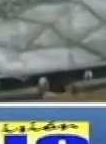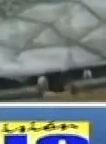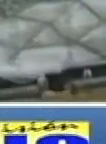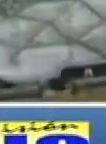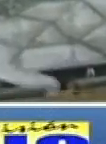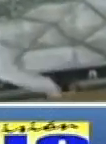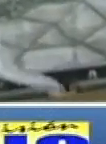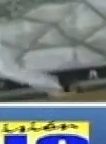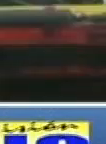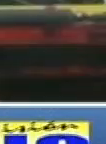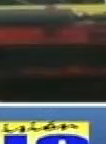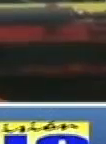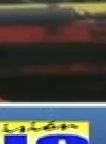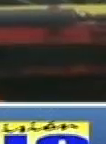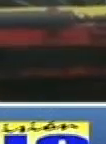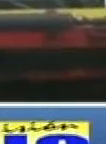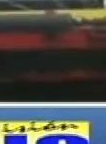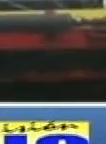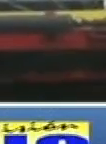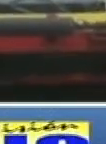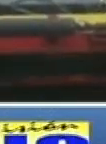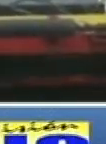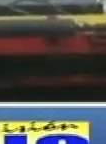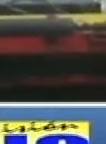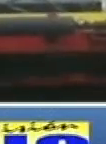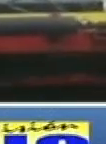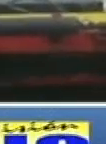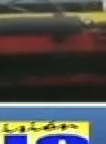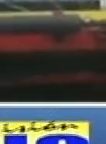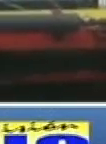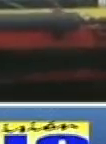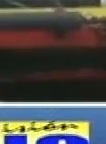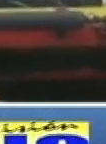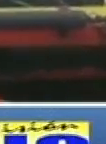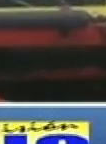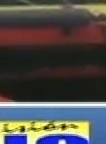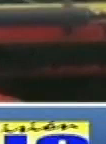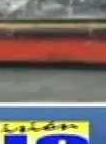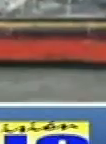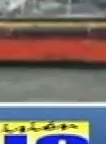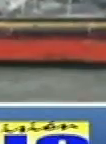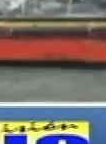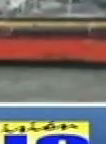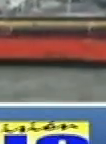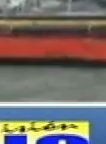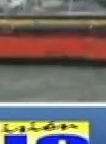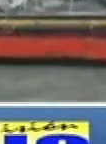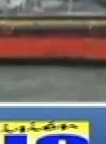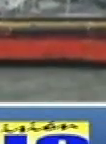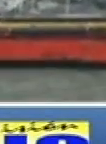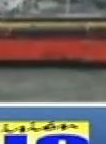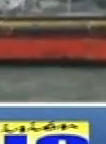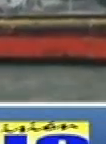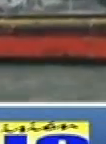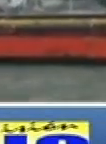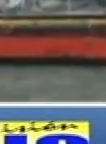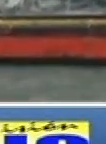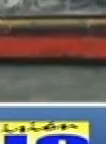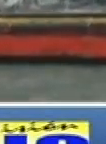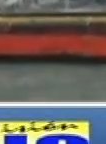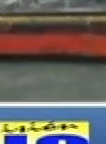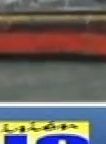cumpliendo todos los protocolos, que es eso que van a meter a la fuerza una comida podrida. No.